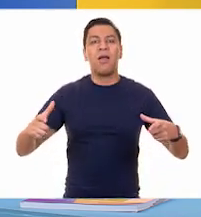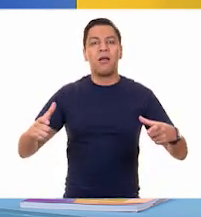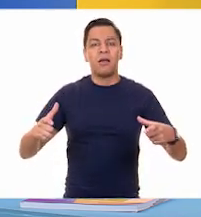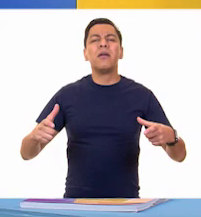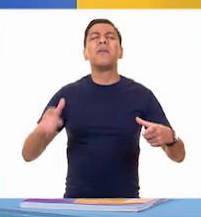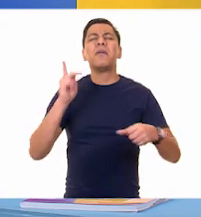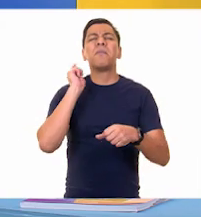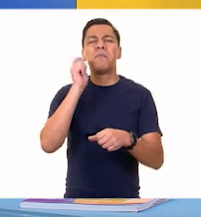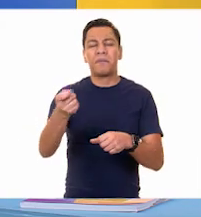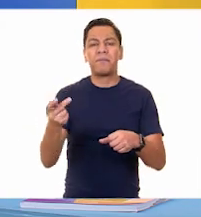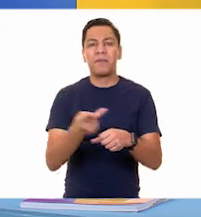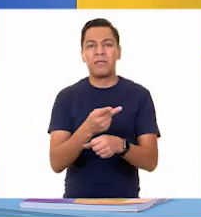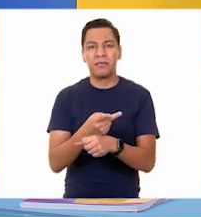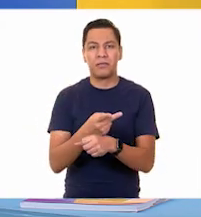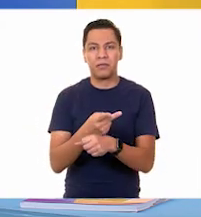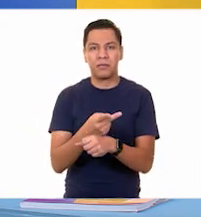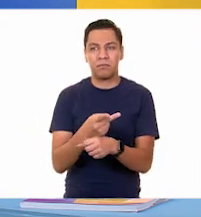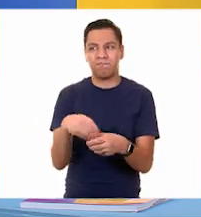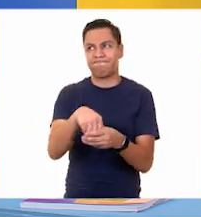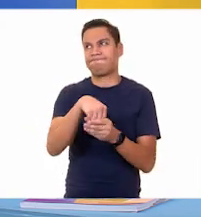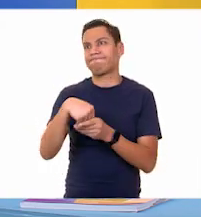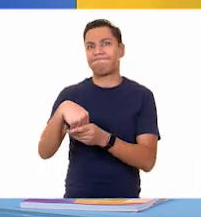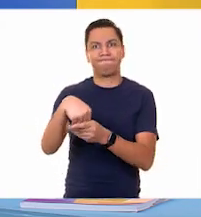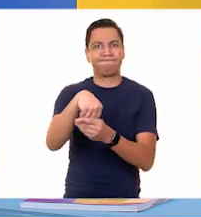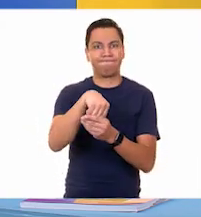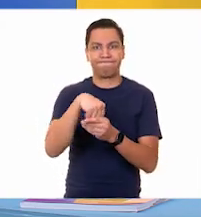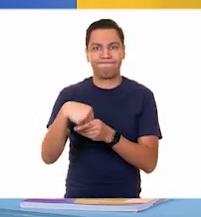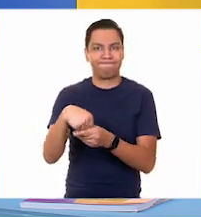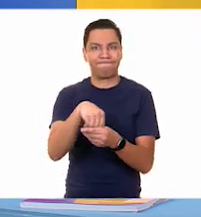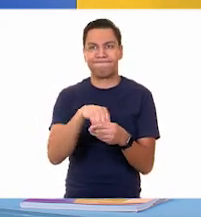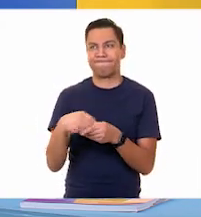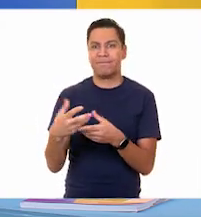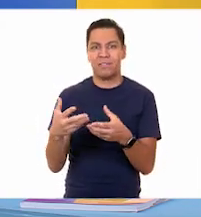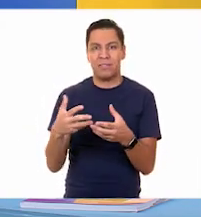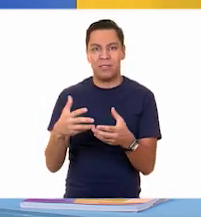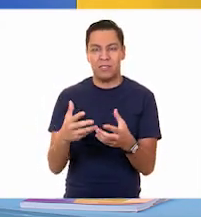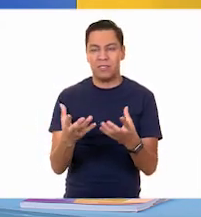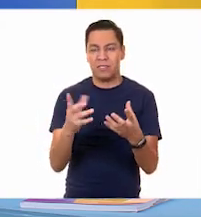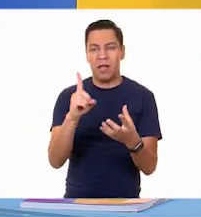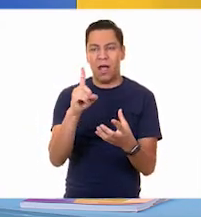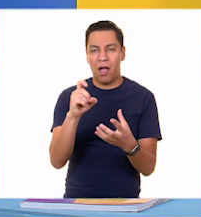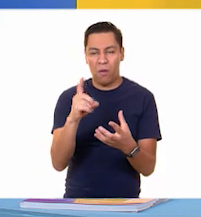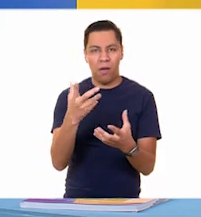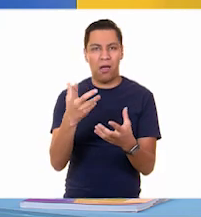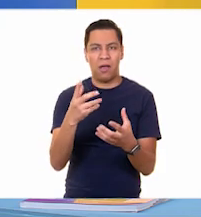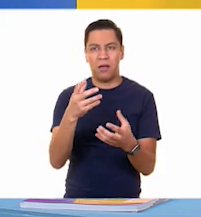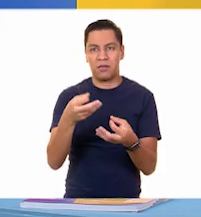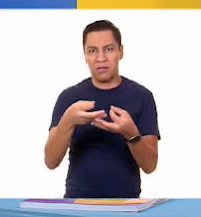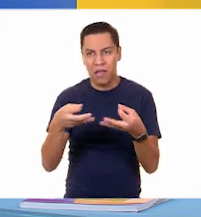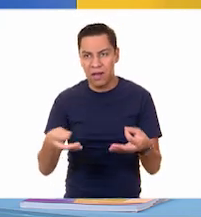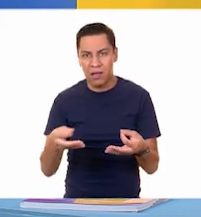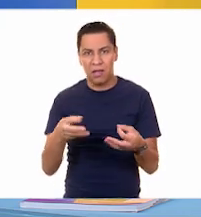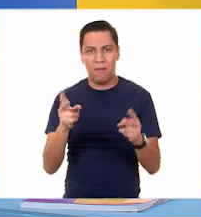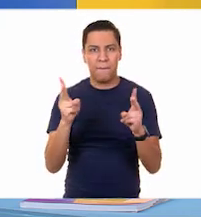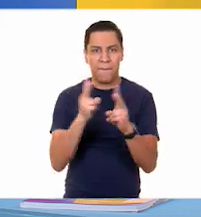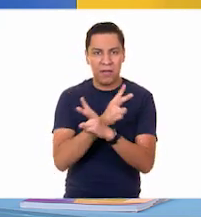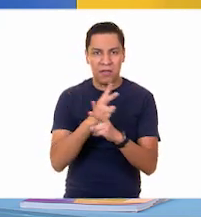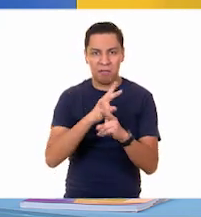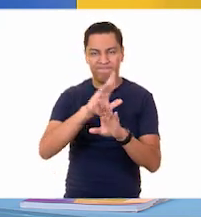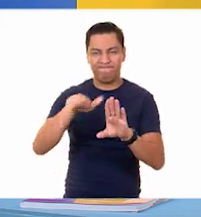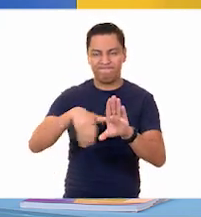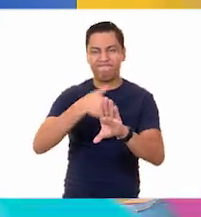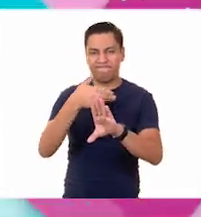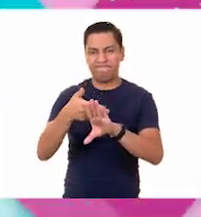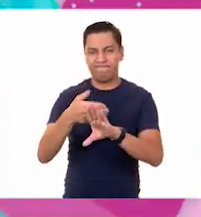del aire, del agua y del suelo, así como en el gasto energético necesario para mantener activas las ciudades. Vamos a ver la